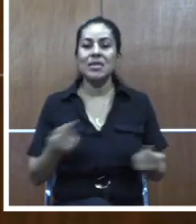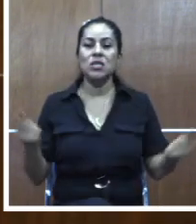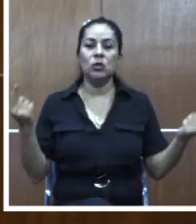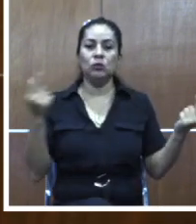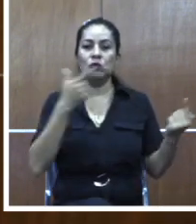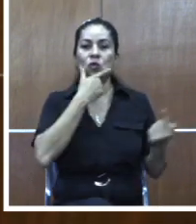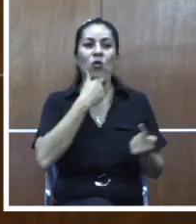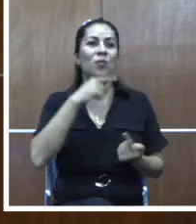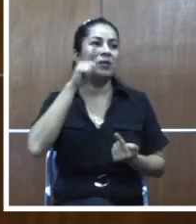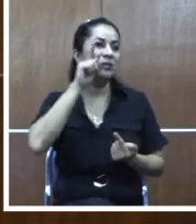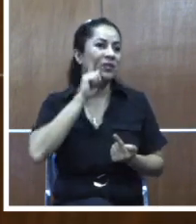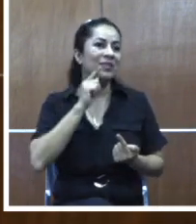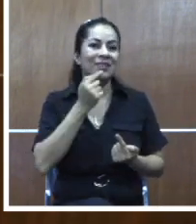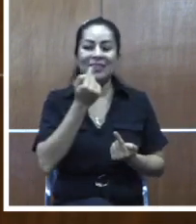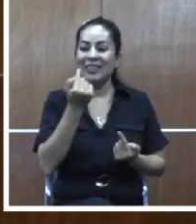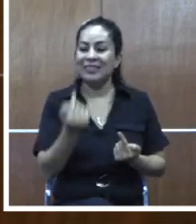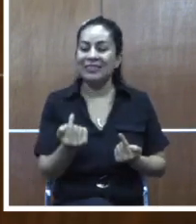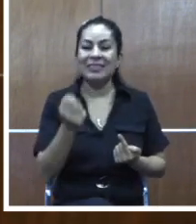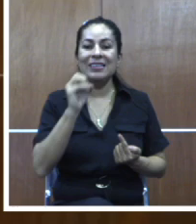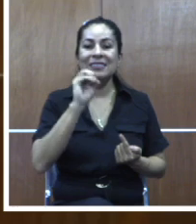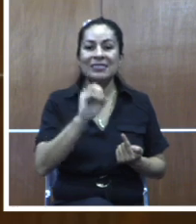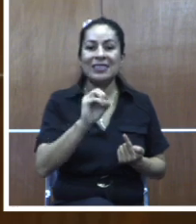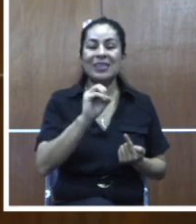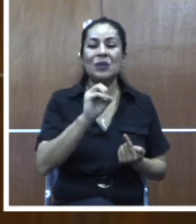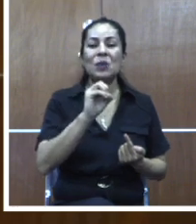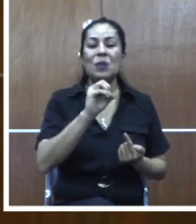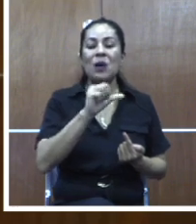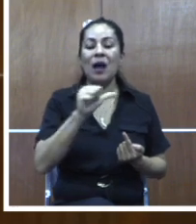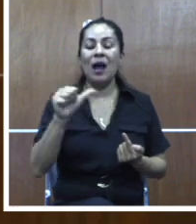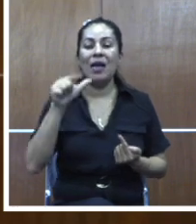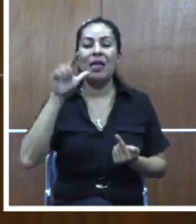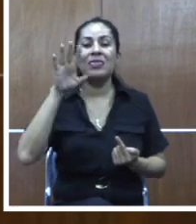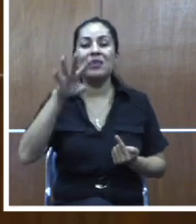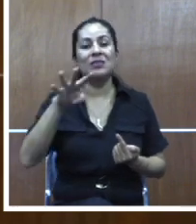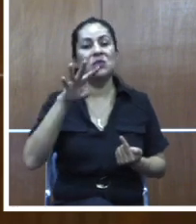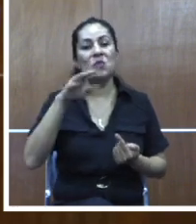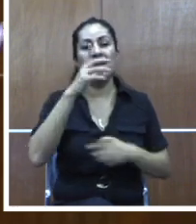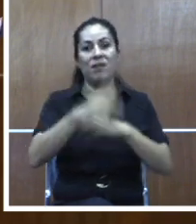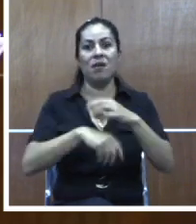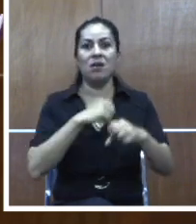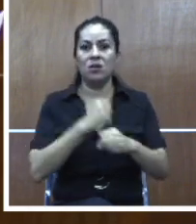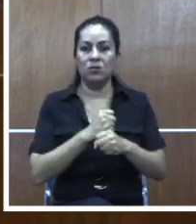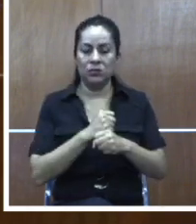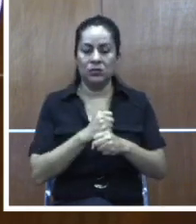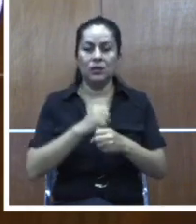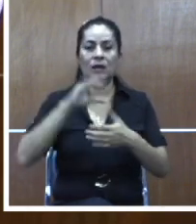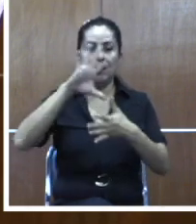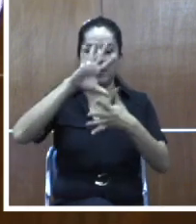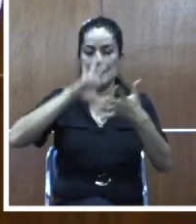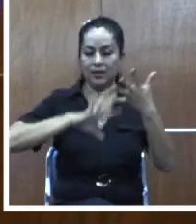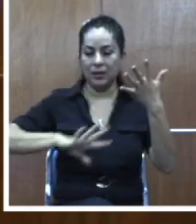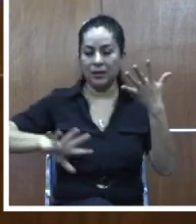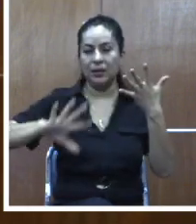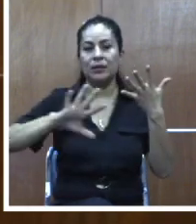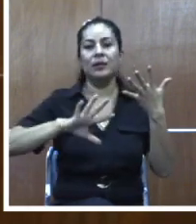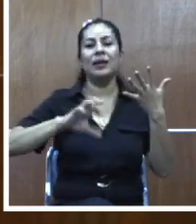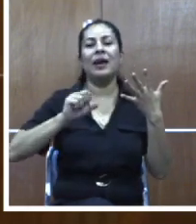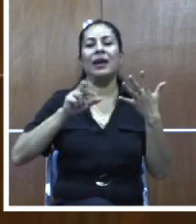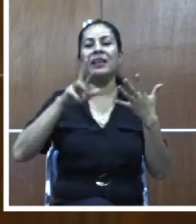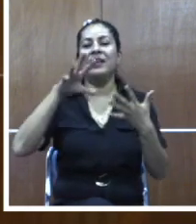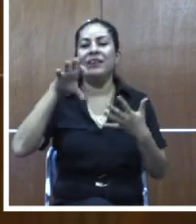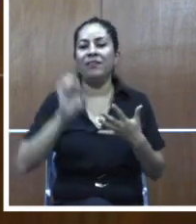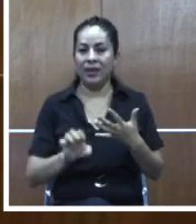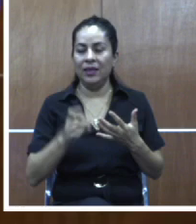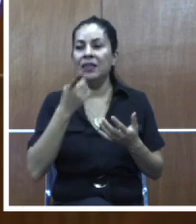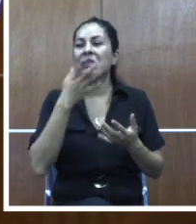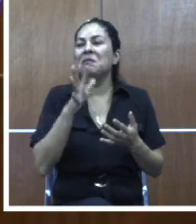niños menores de 0 o entre 0 a 19 años. En América Latina y el Caribe se estima